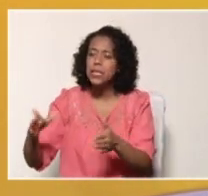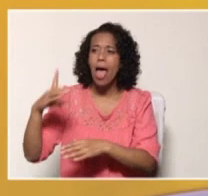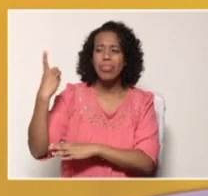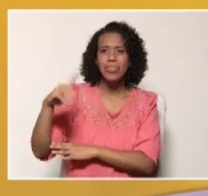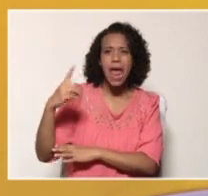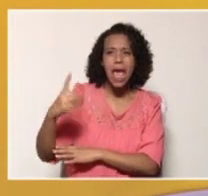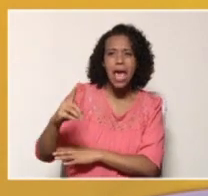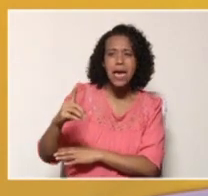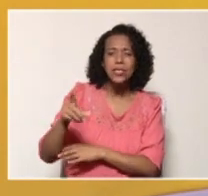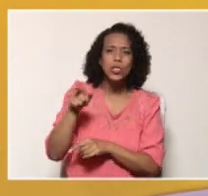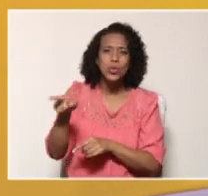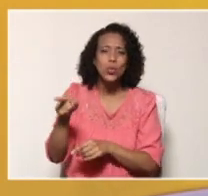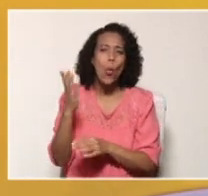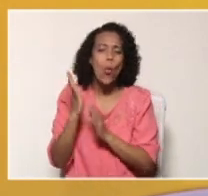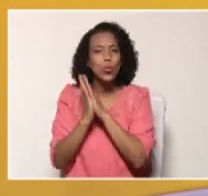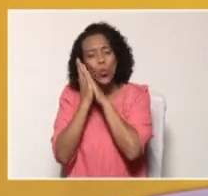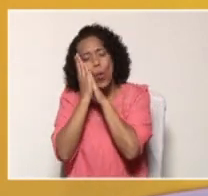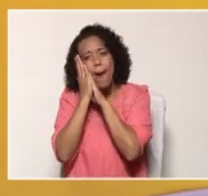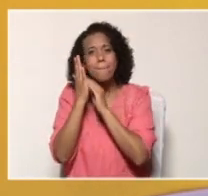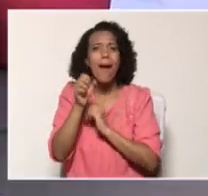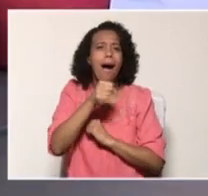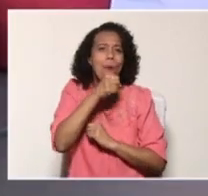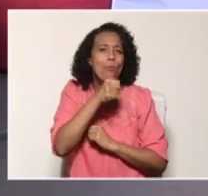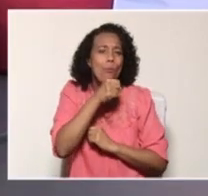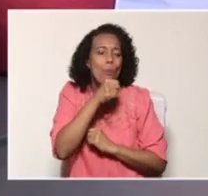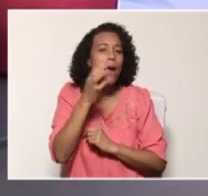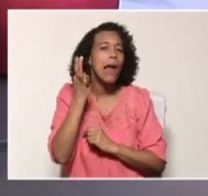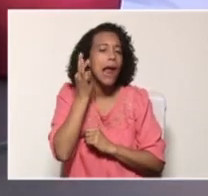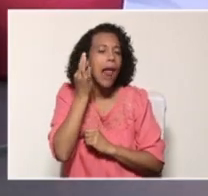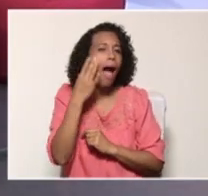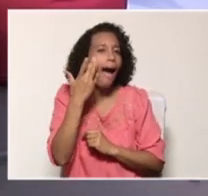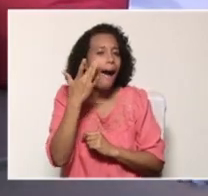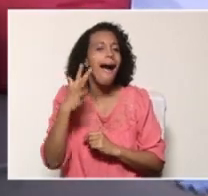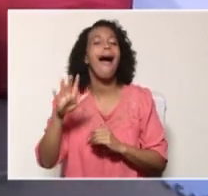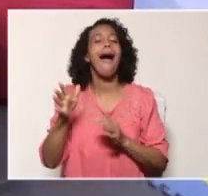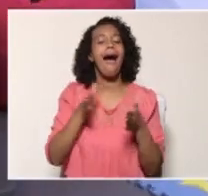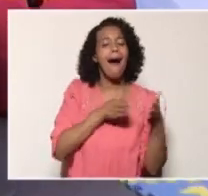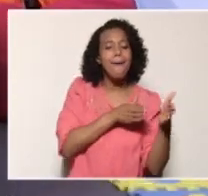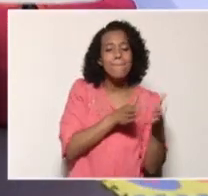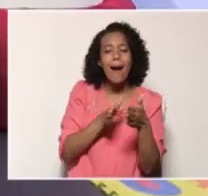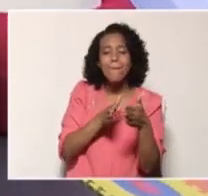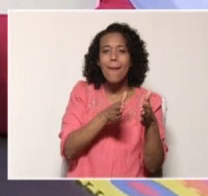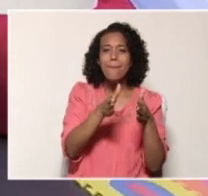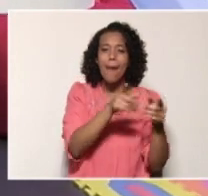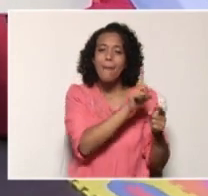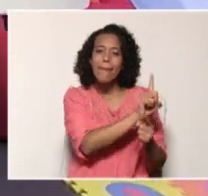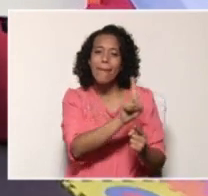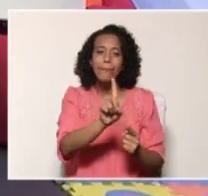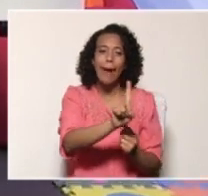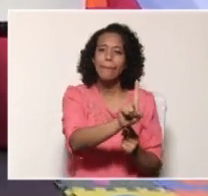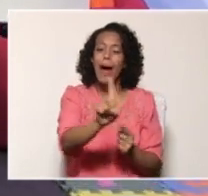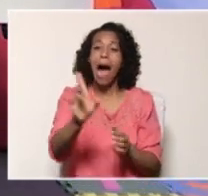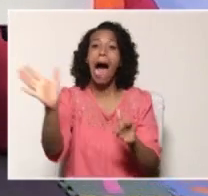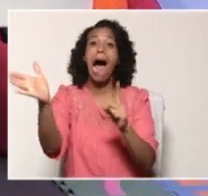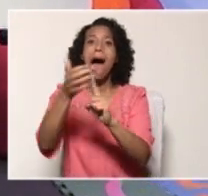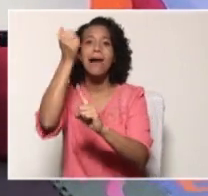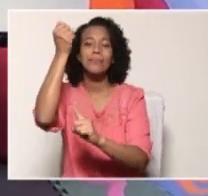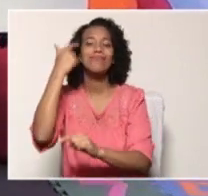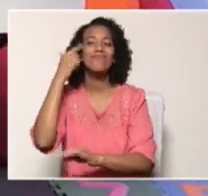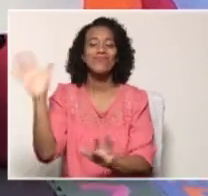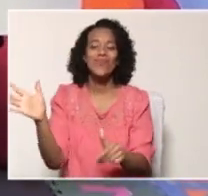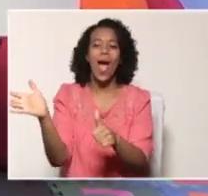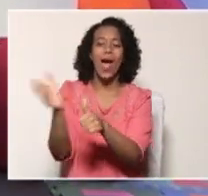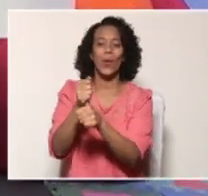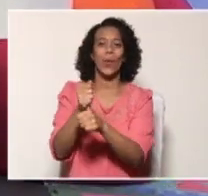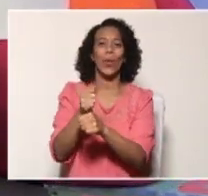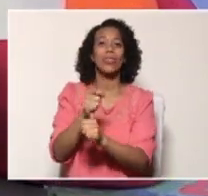lado derecho. Lo puedes acompañar a ella o a él para que pueda ir ubicándose. Y así,